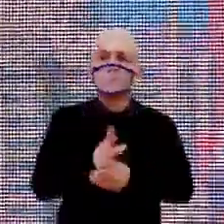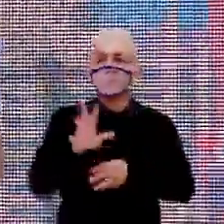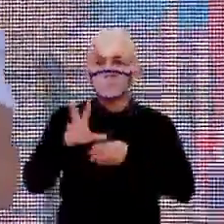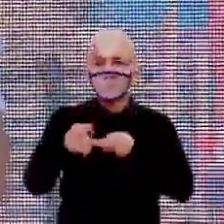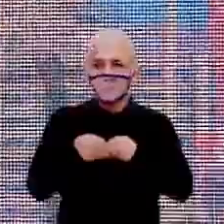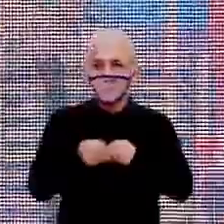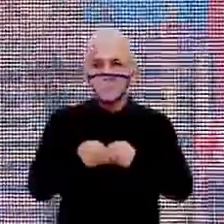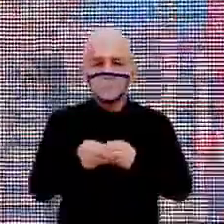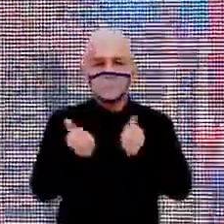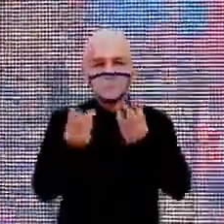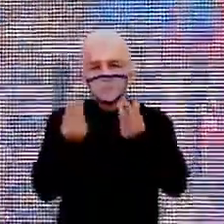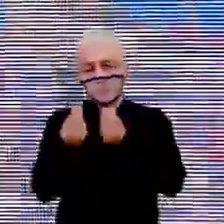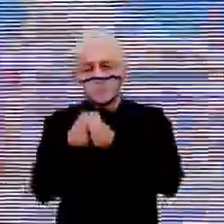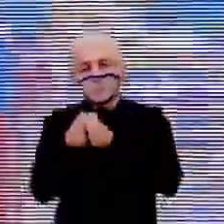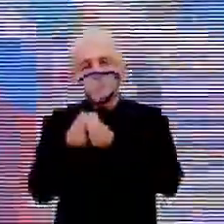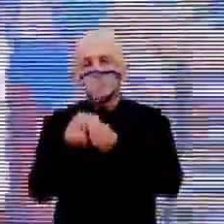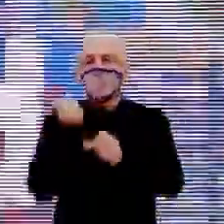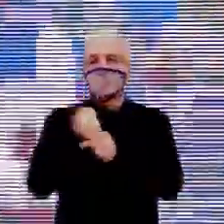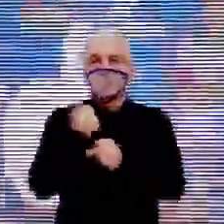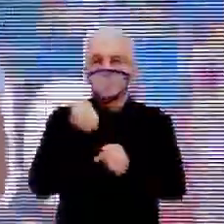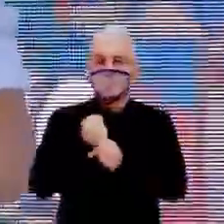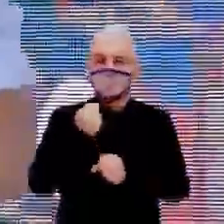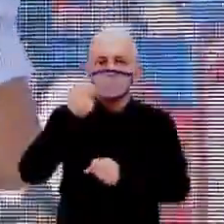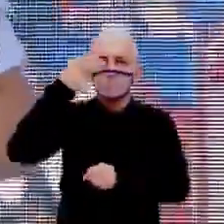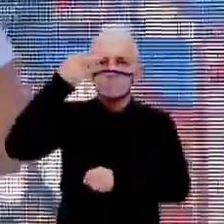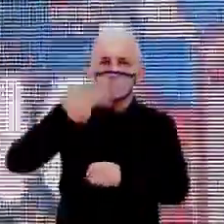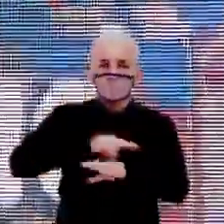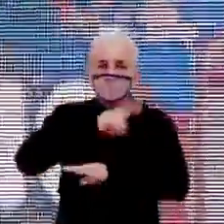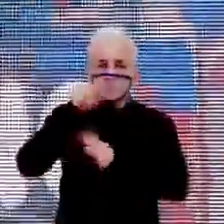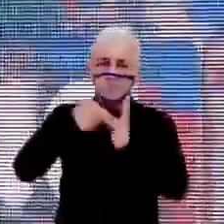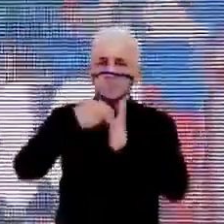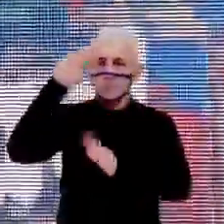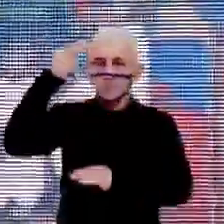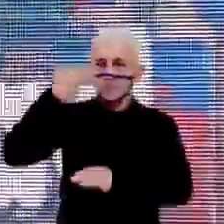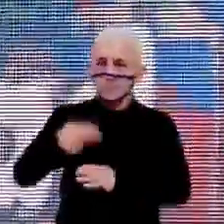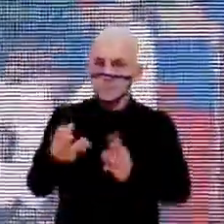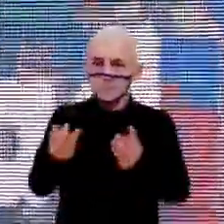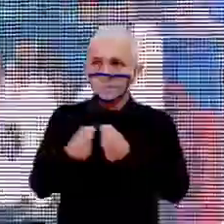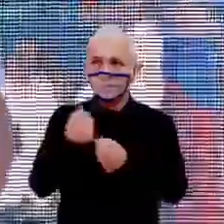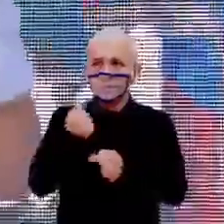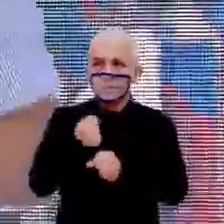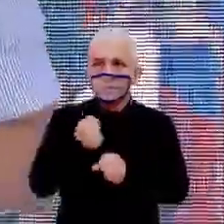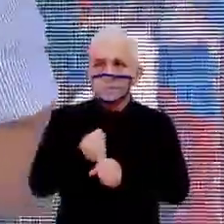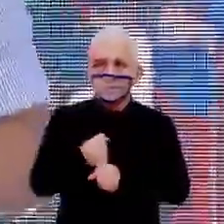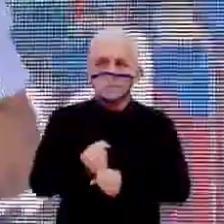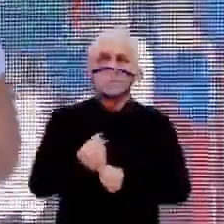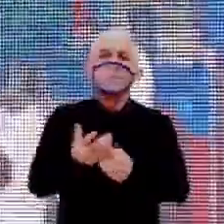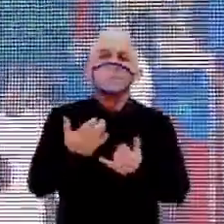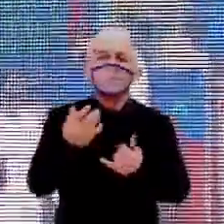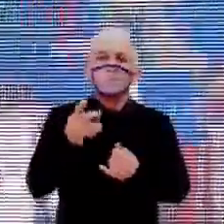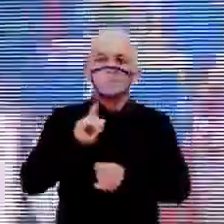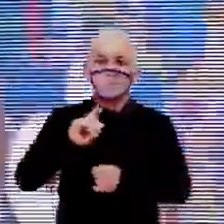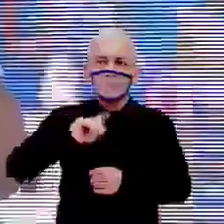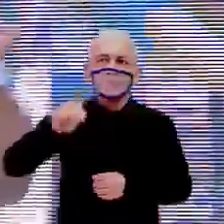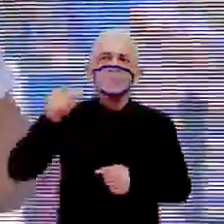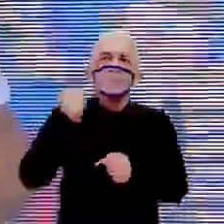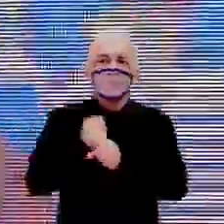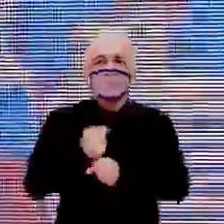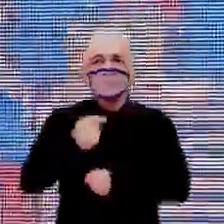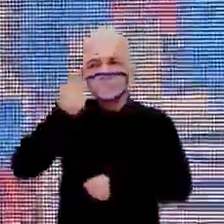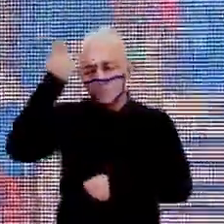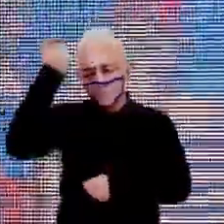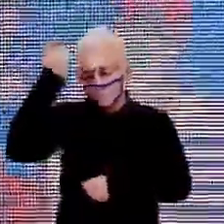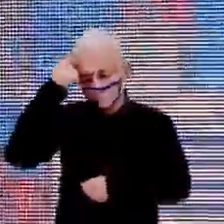ha tenido un coequipero que es parte también del centro histórico de nuestra alcaldía, que ha tenido la